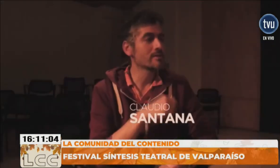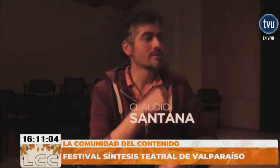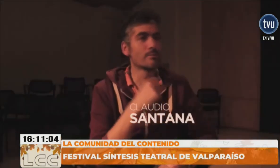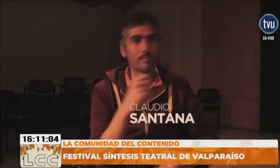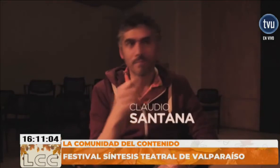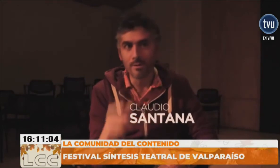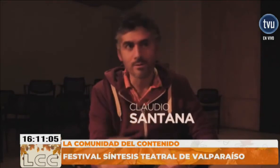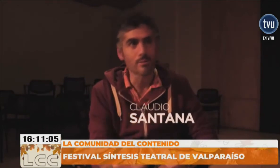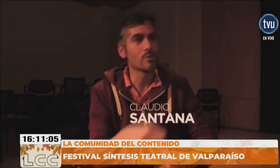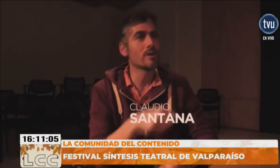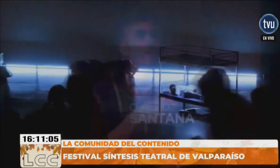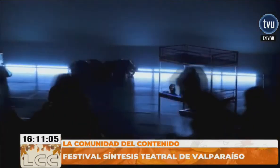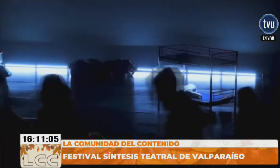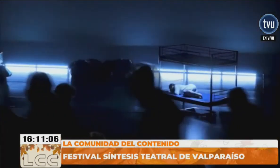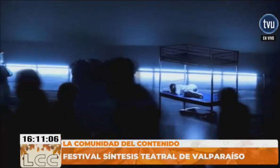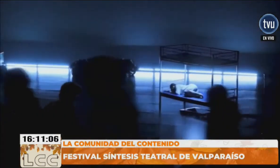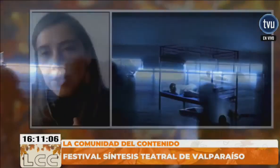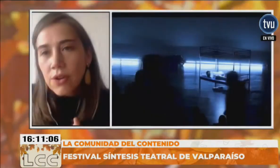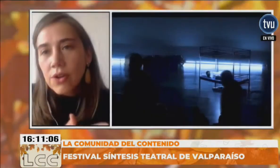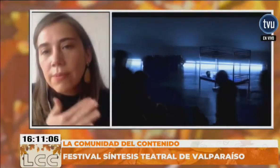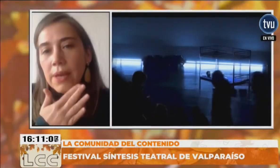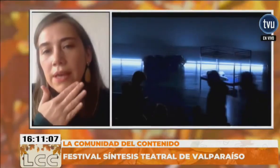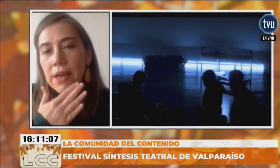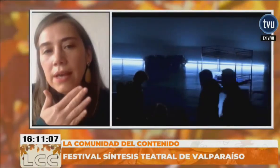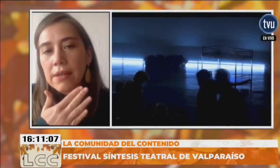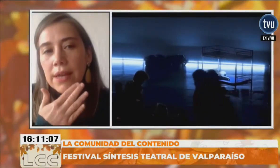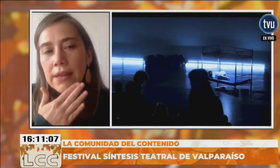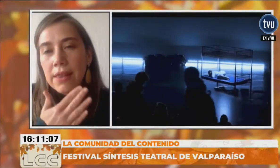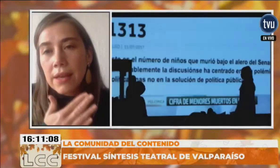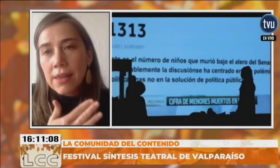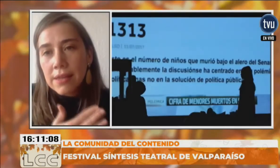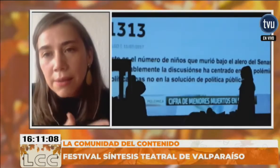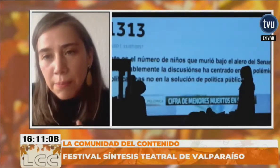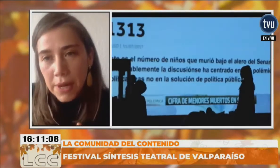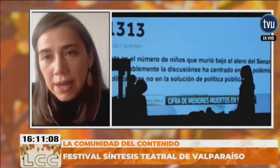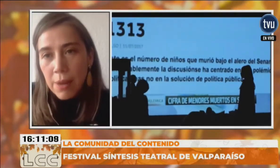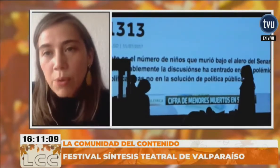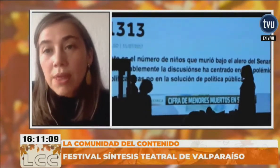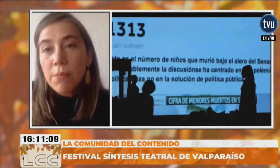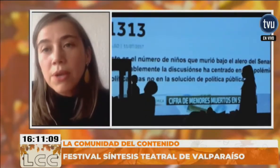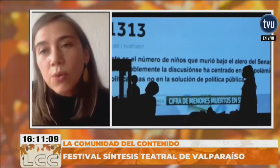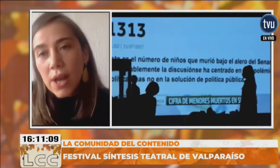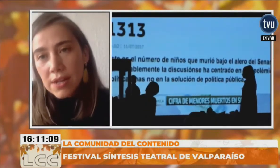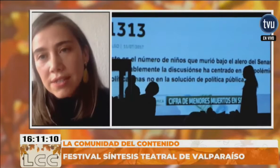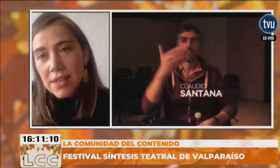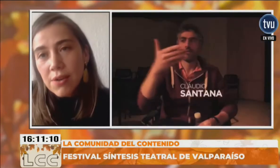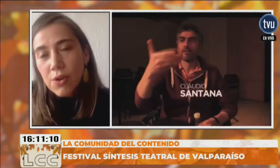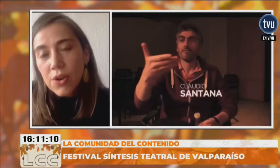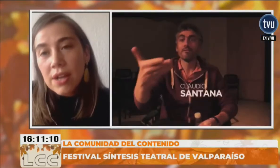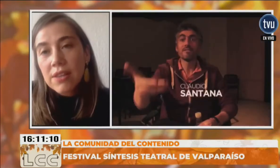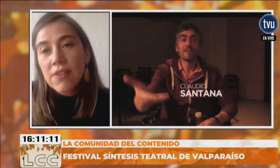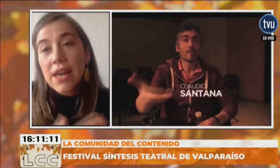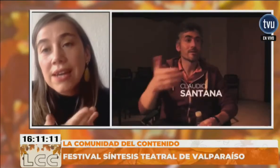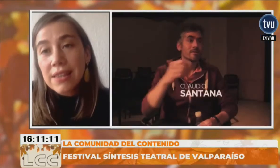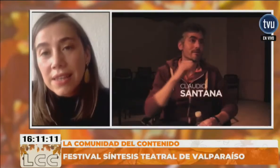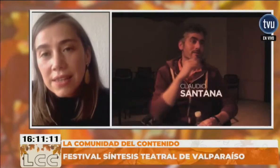sea, la importancia de que los chicos a edad temprana puedan vincularse